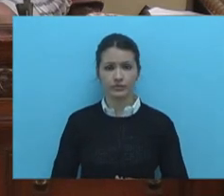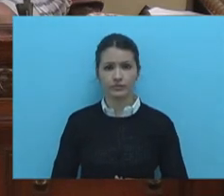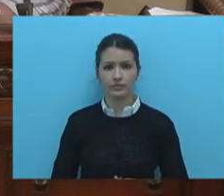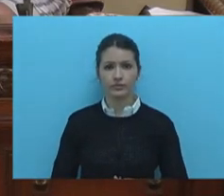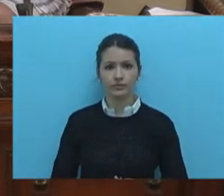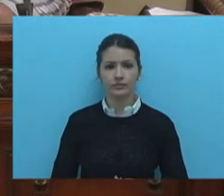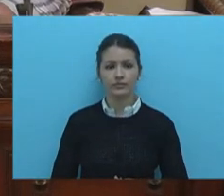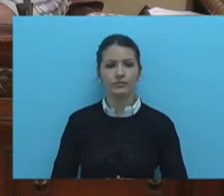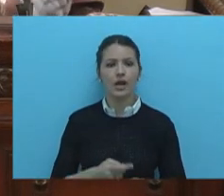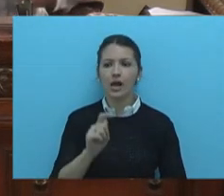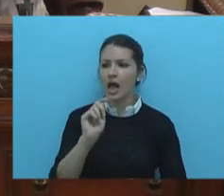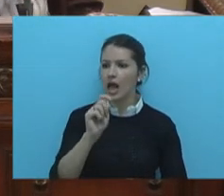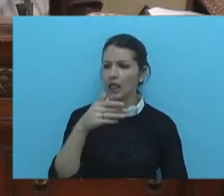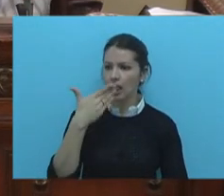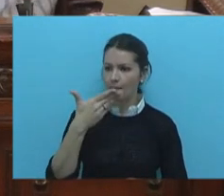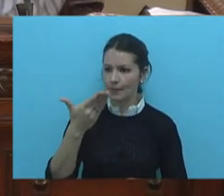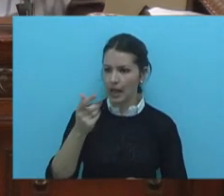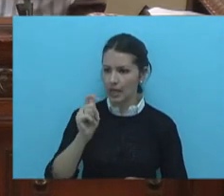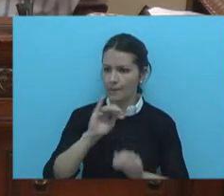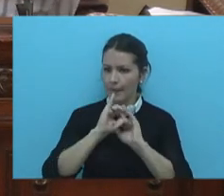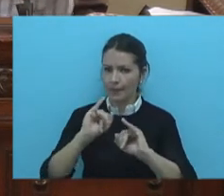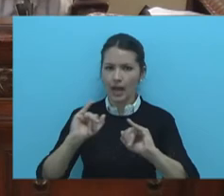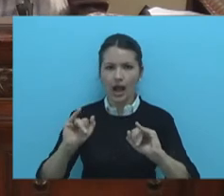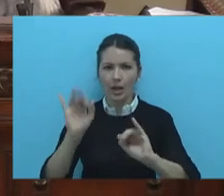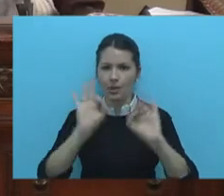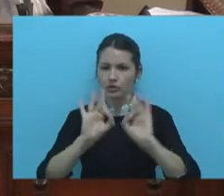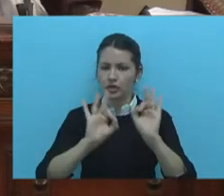¿Qué diputado va a hacer uso de la palabra para argumentar el proyecto?